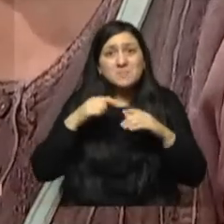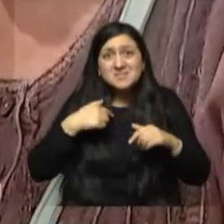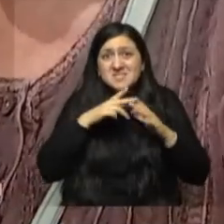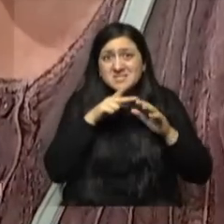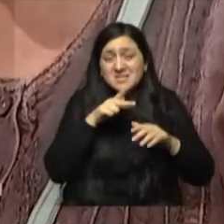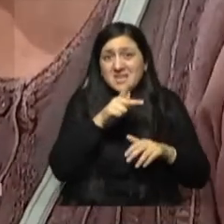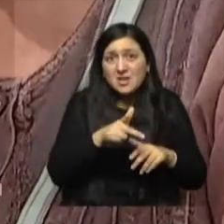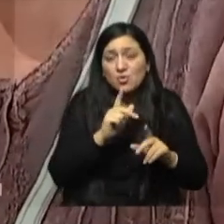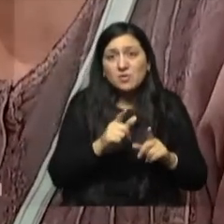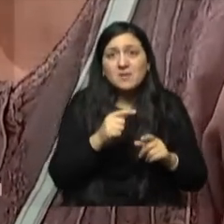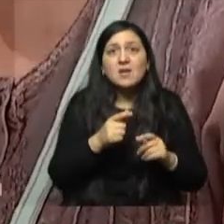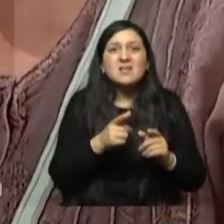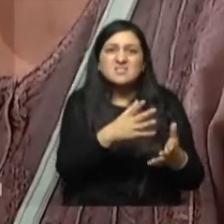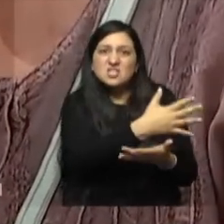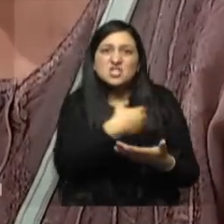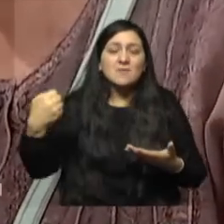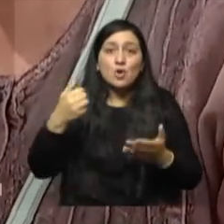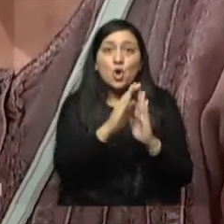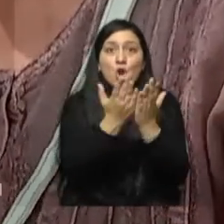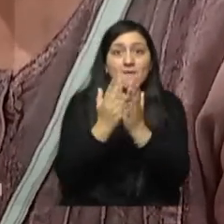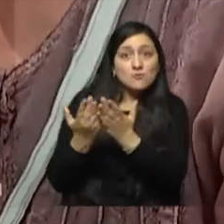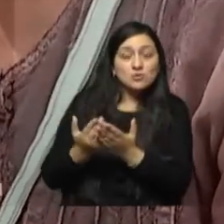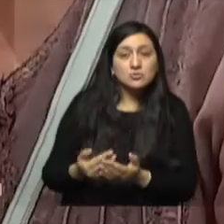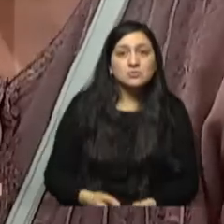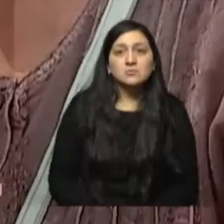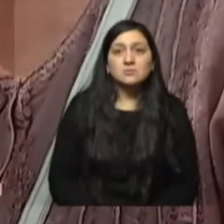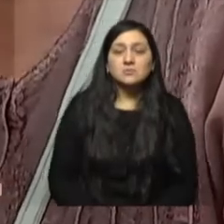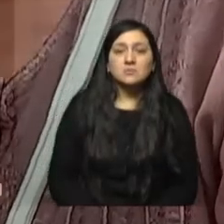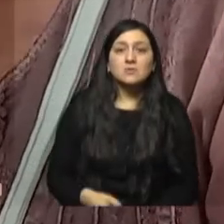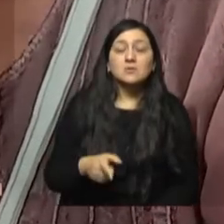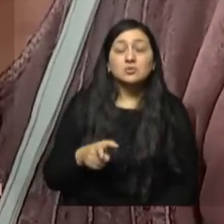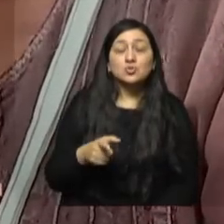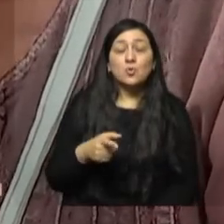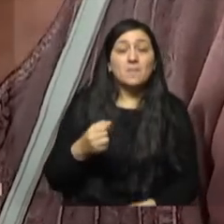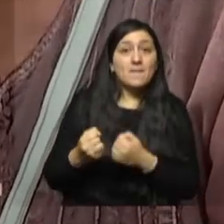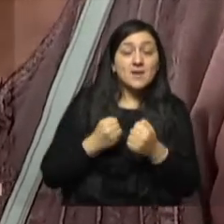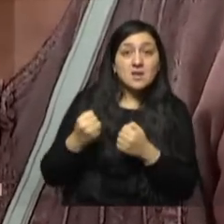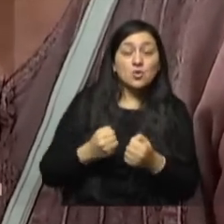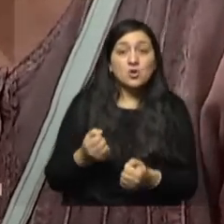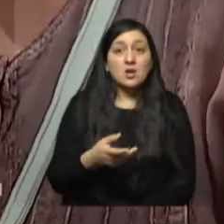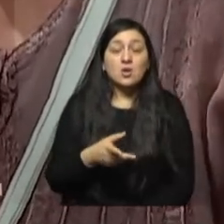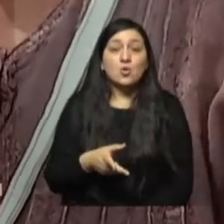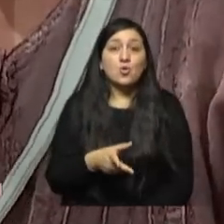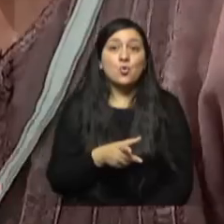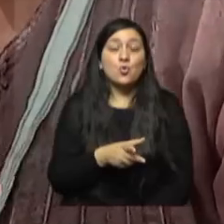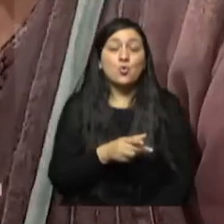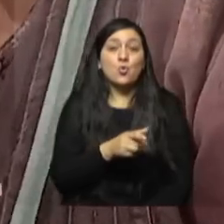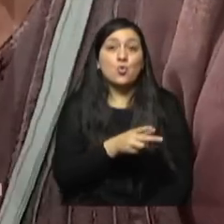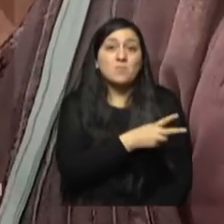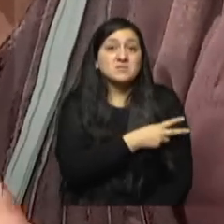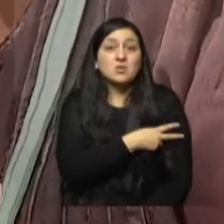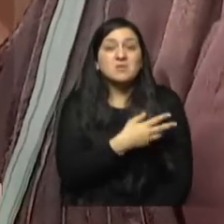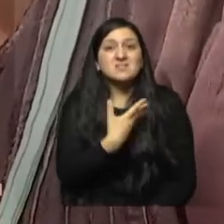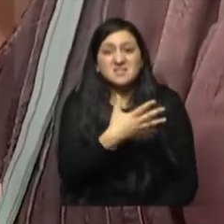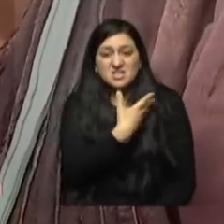los libros, me peleé con el que entonces era el comisario. porque si quería llevar